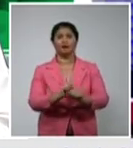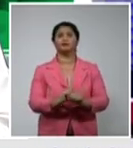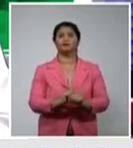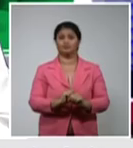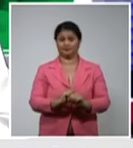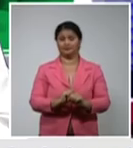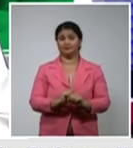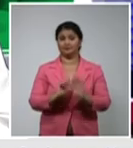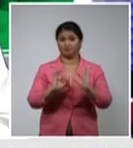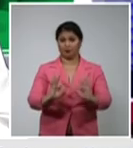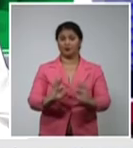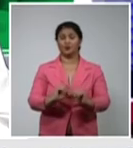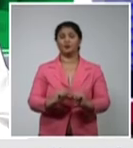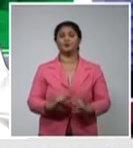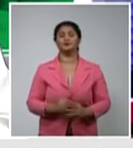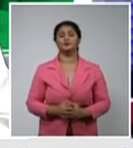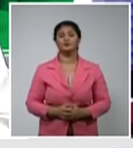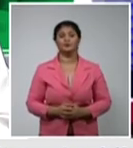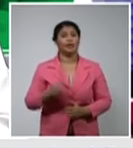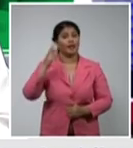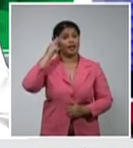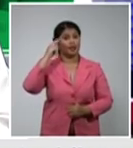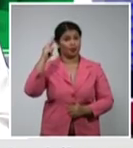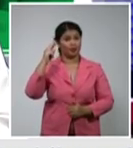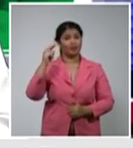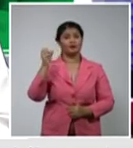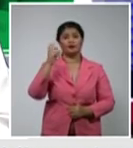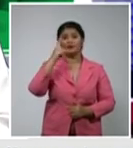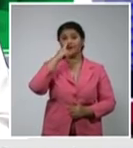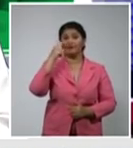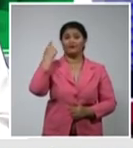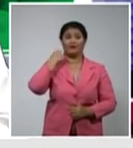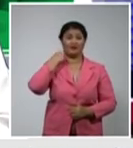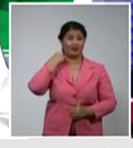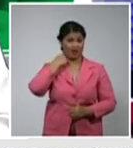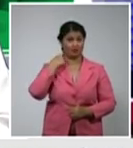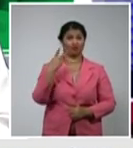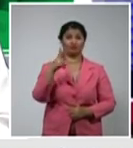tiempo. Recordemos siempre el fin de año, que realmente nos